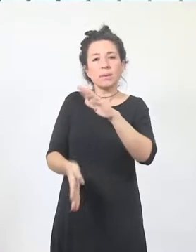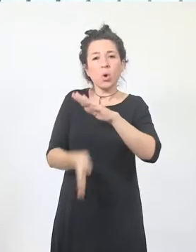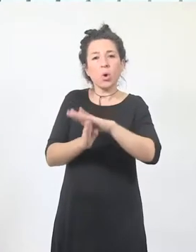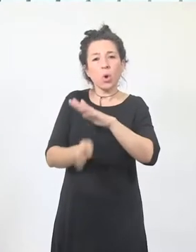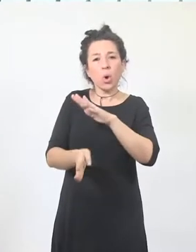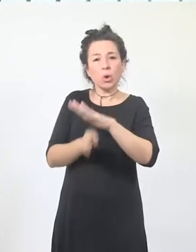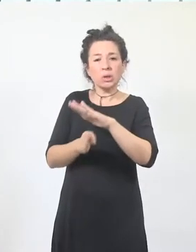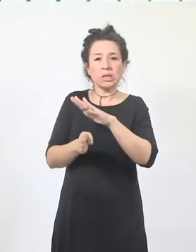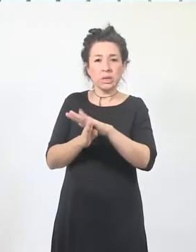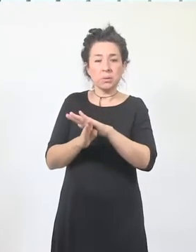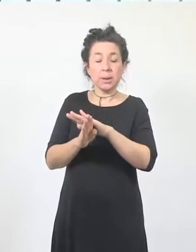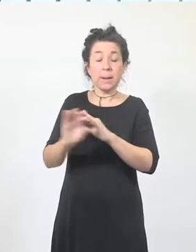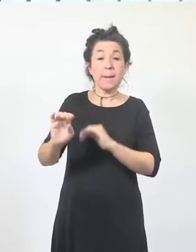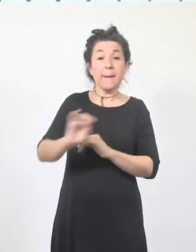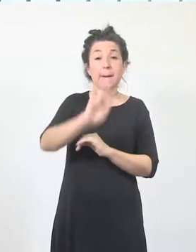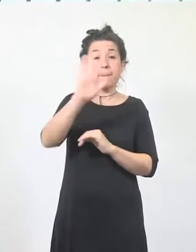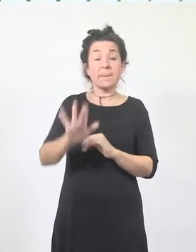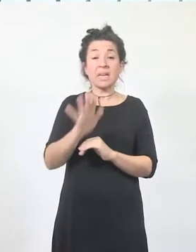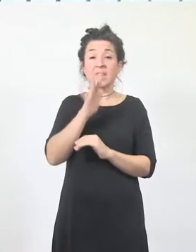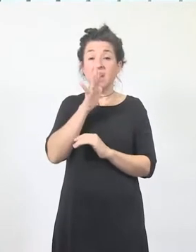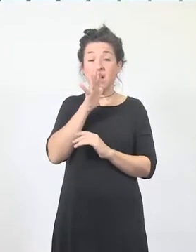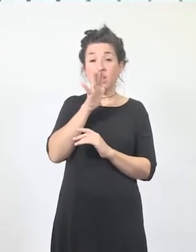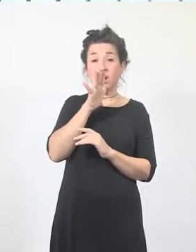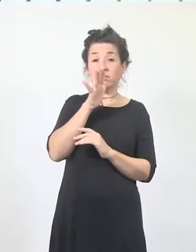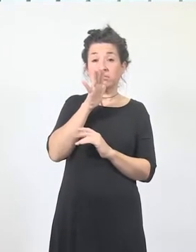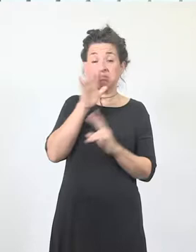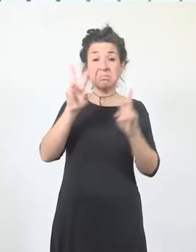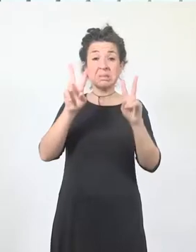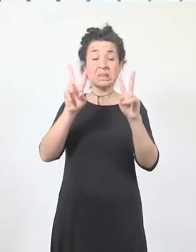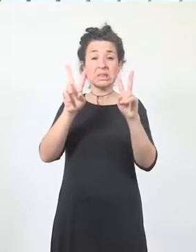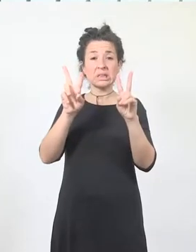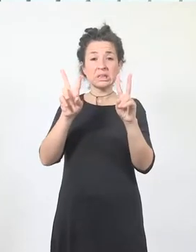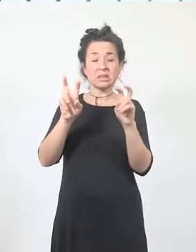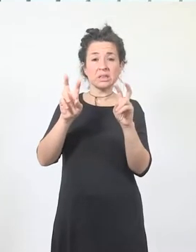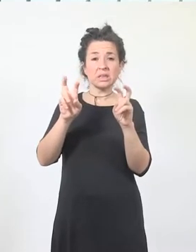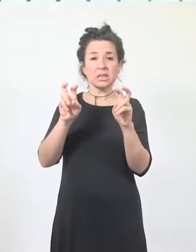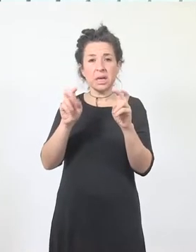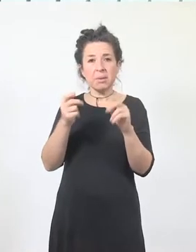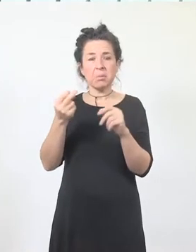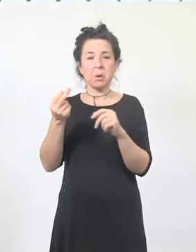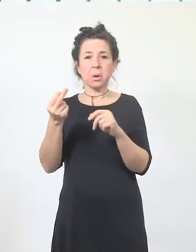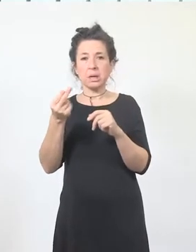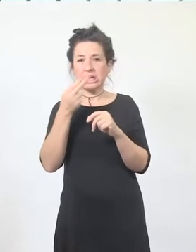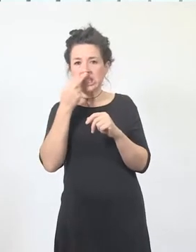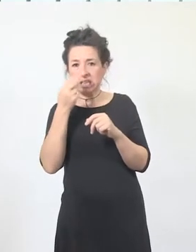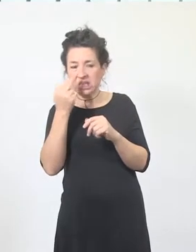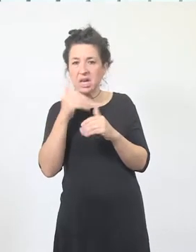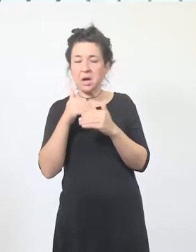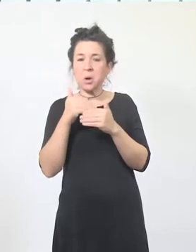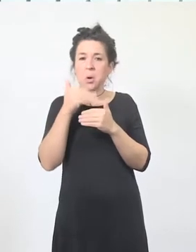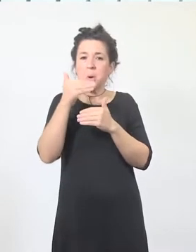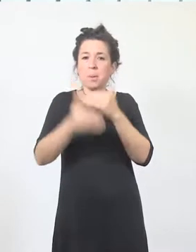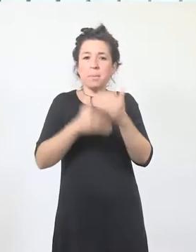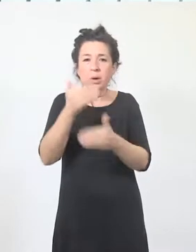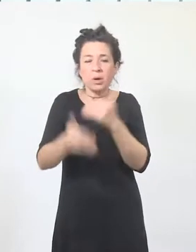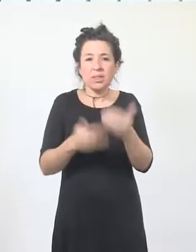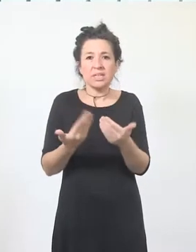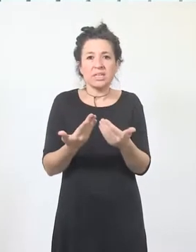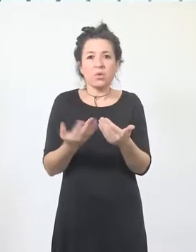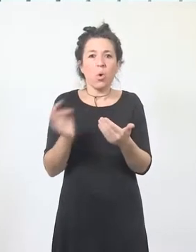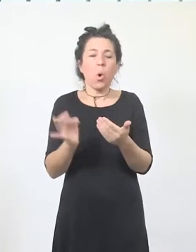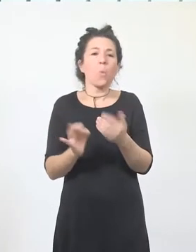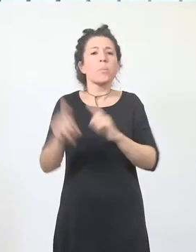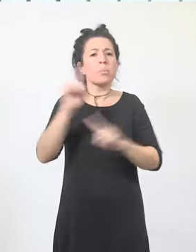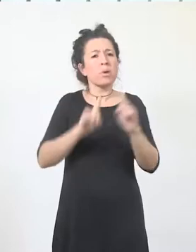seguir. Parece que el tema ahora, en vez de interesarse por lo que es el proceso y por lo que es el